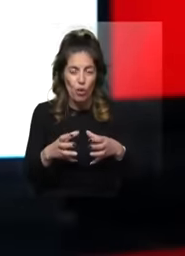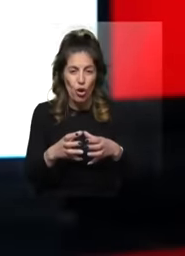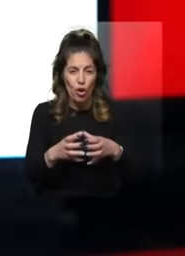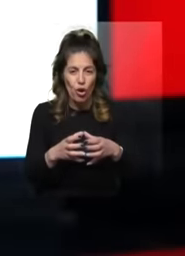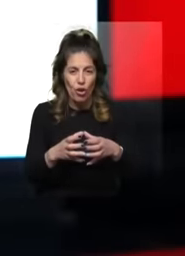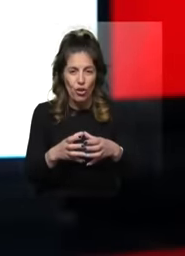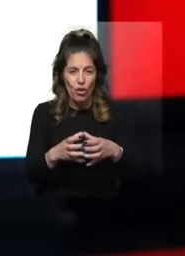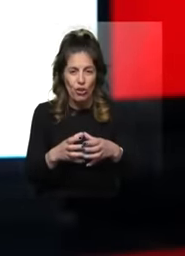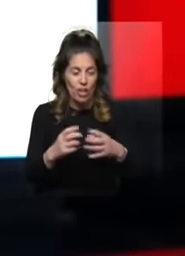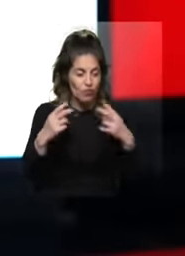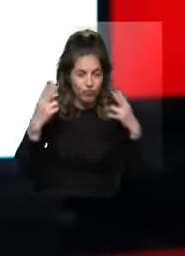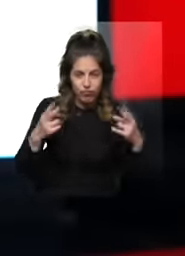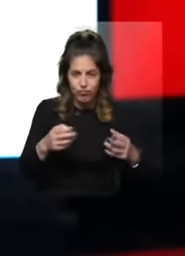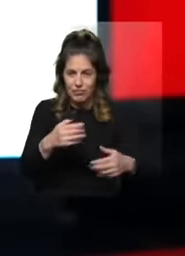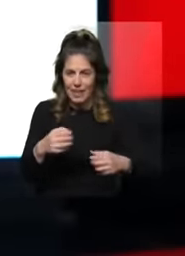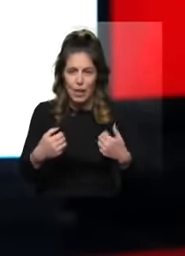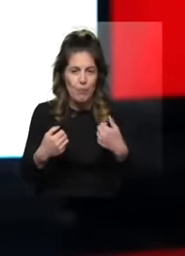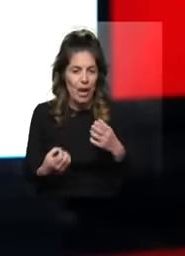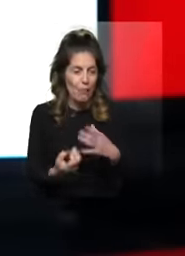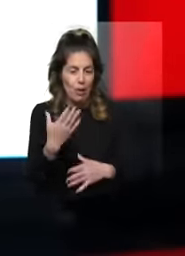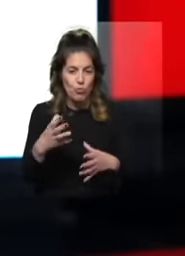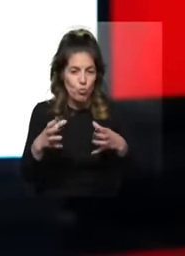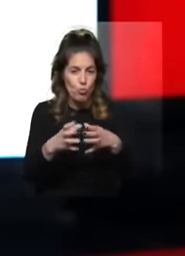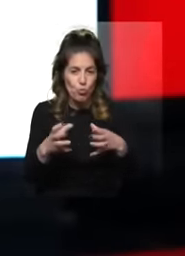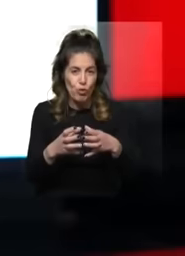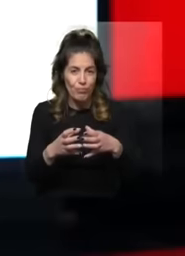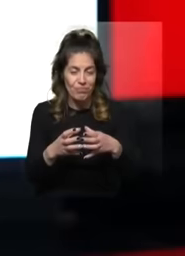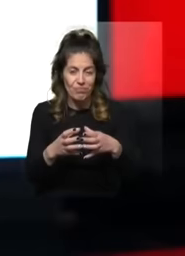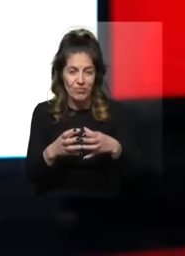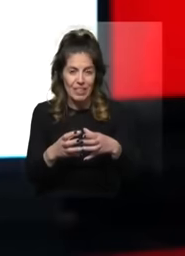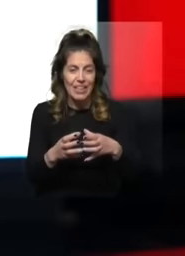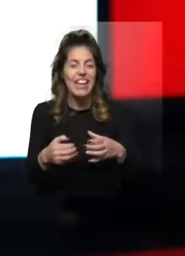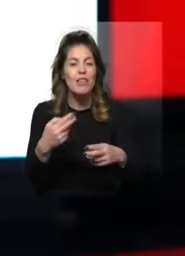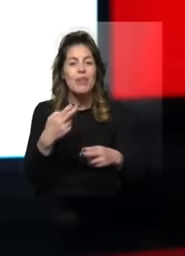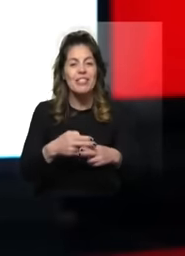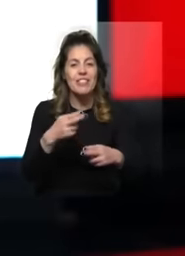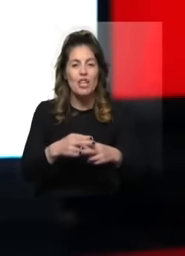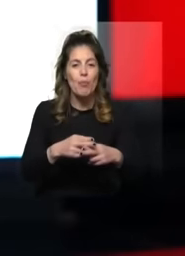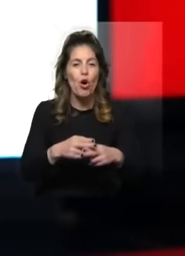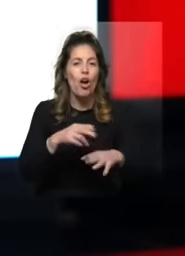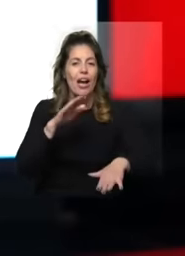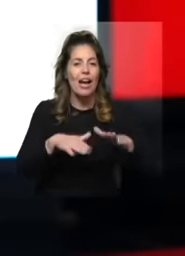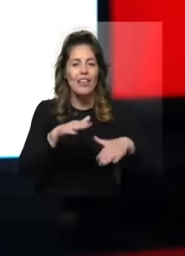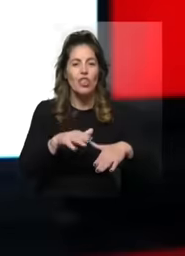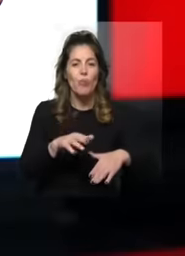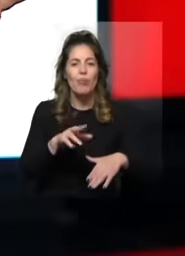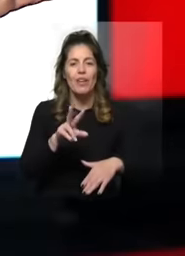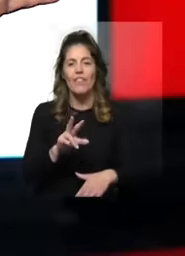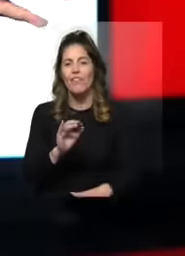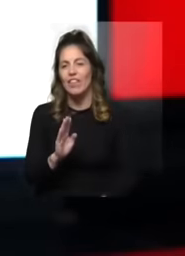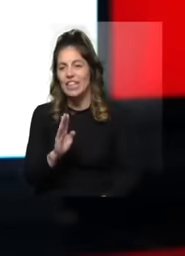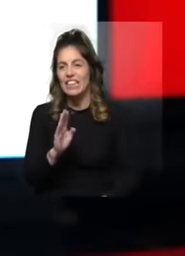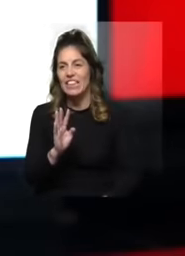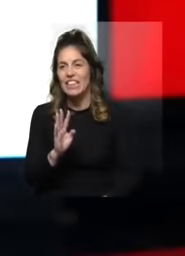que armamos una corriente sin saberlo, que luego se llamó Candombe Beat o Canción Urbana.